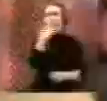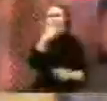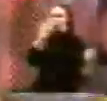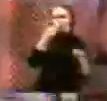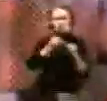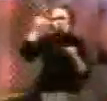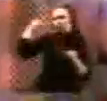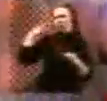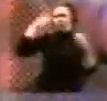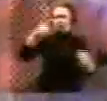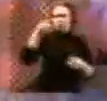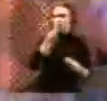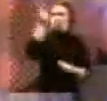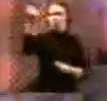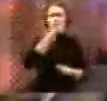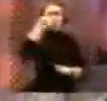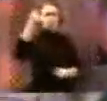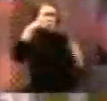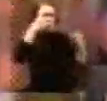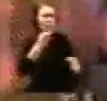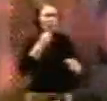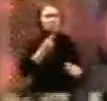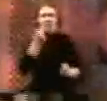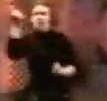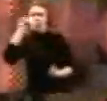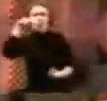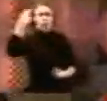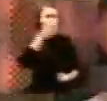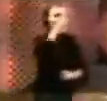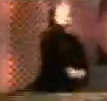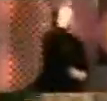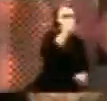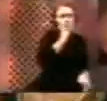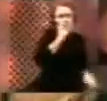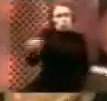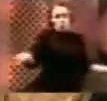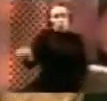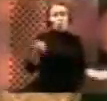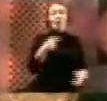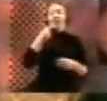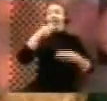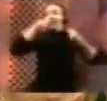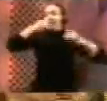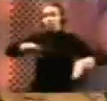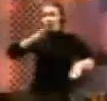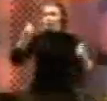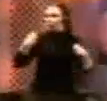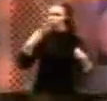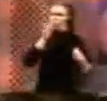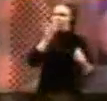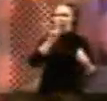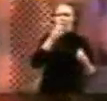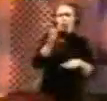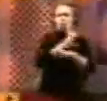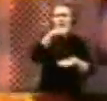marchado, se fueron sin valorarlos. Hay una leyenda viva, Roque